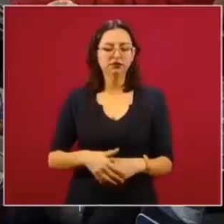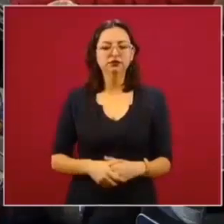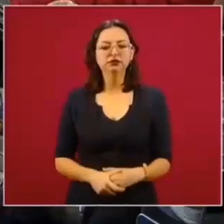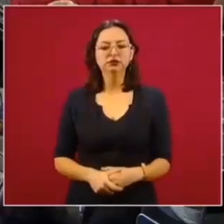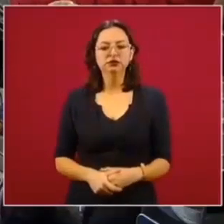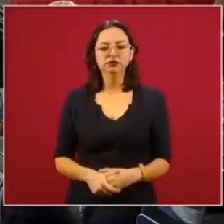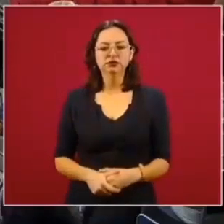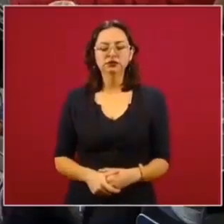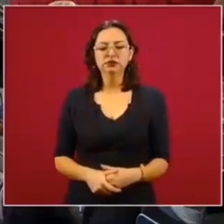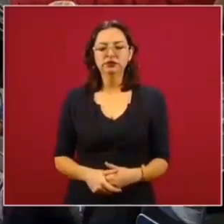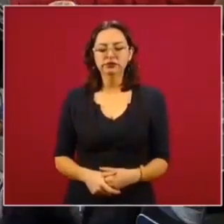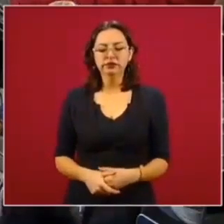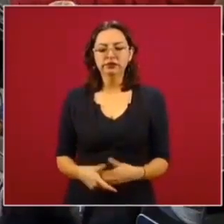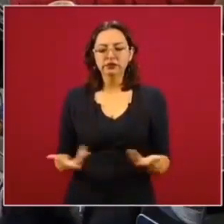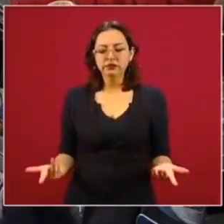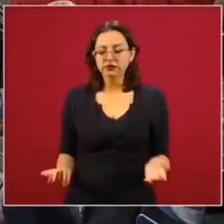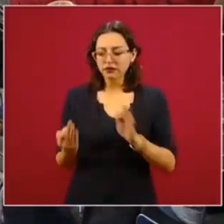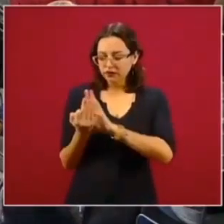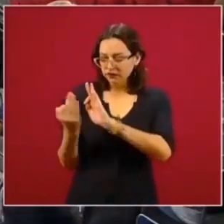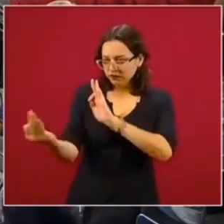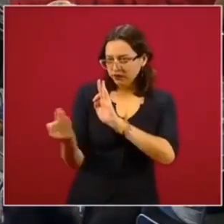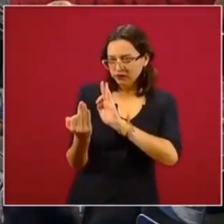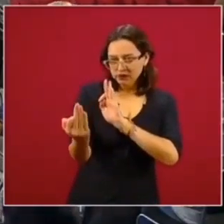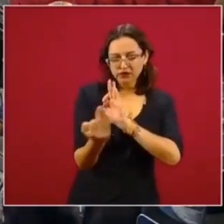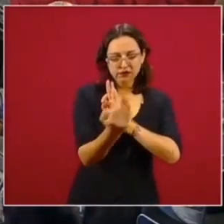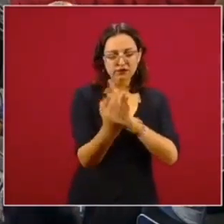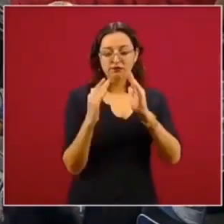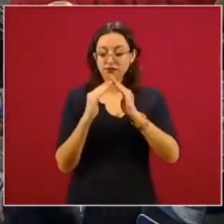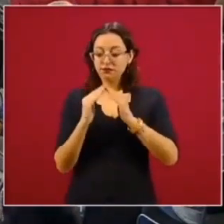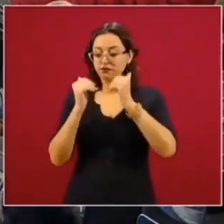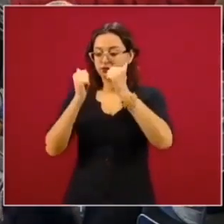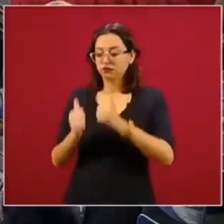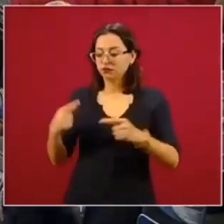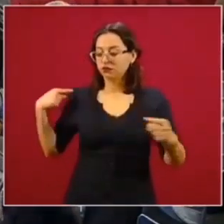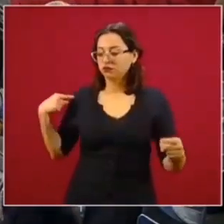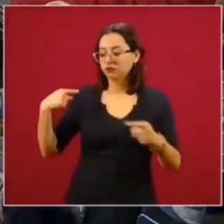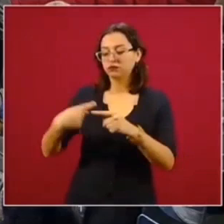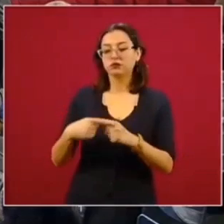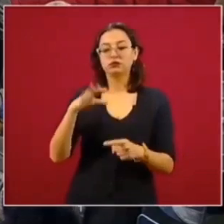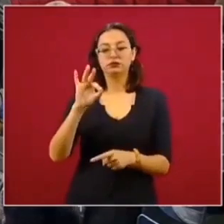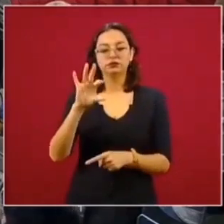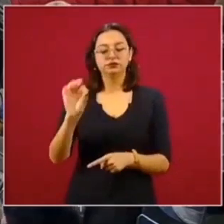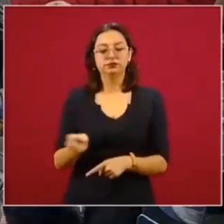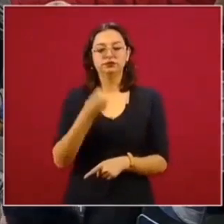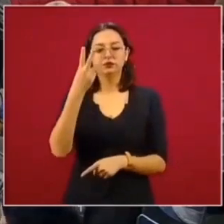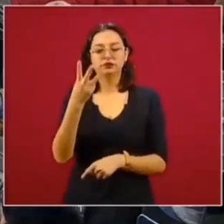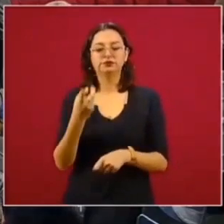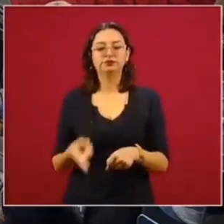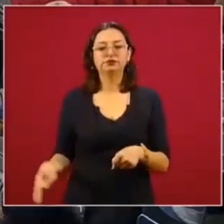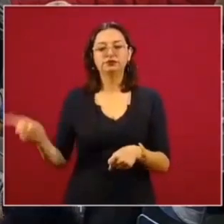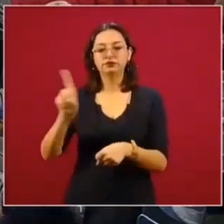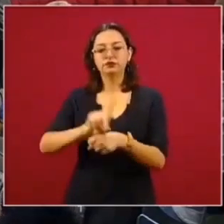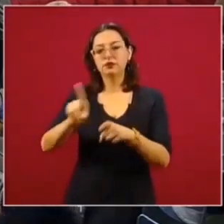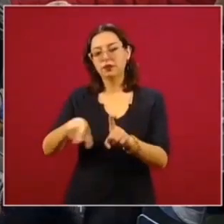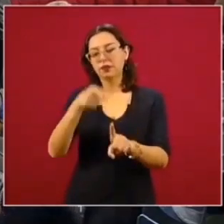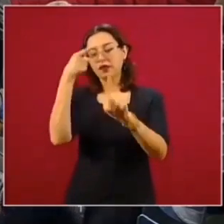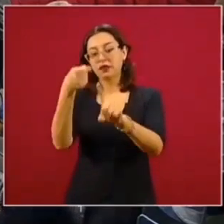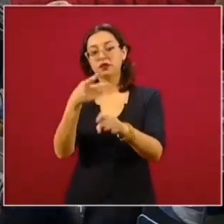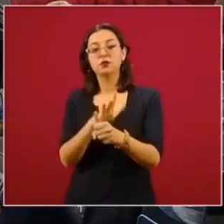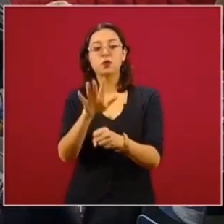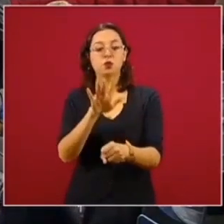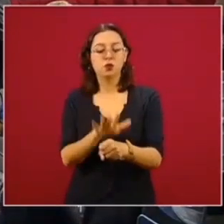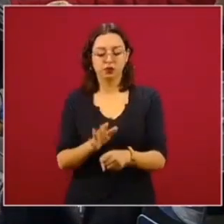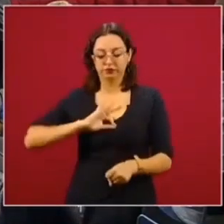llevamos 43 días de la jornada nacional de sana distancia a estas intervenciones que tienen como propósito disminuir la transmisión